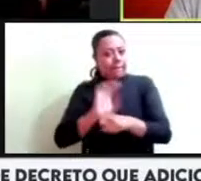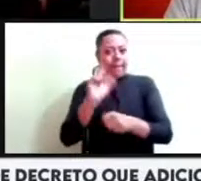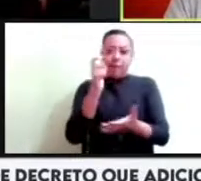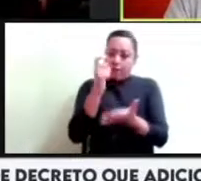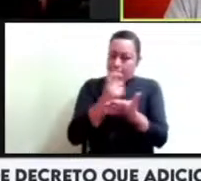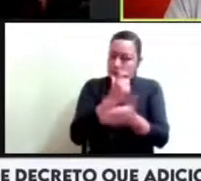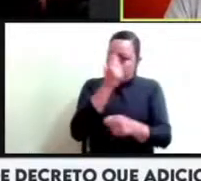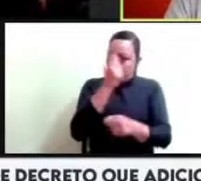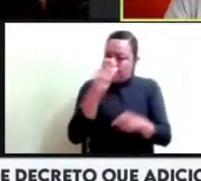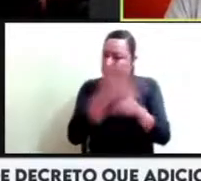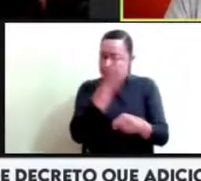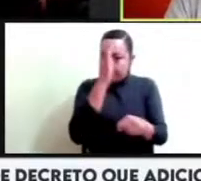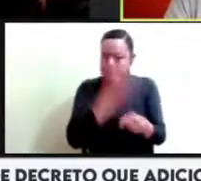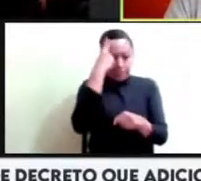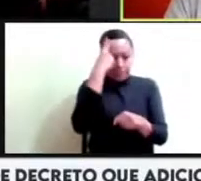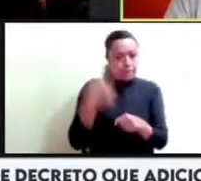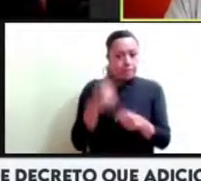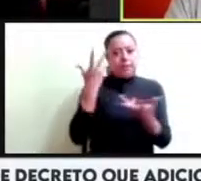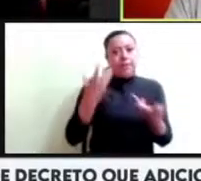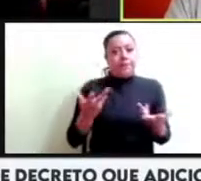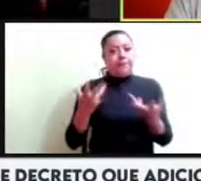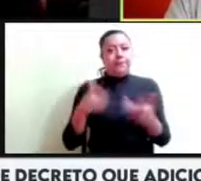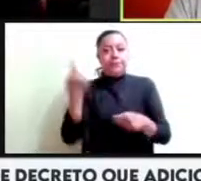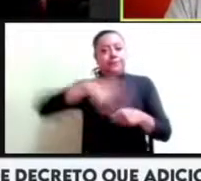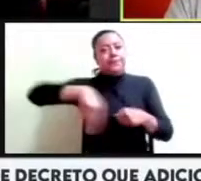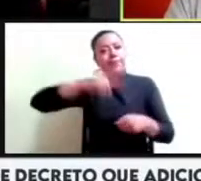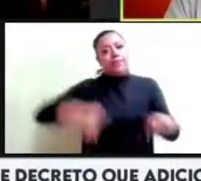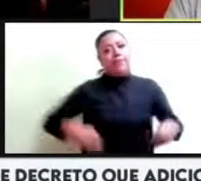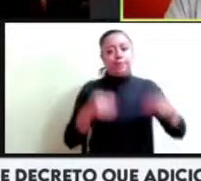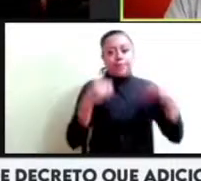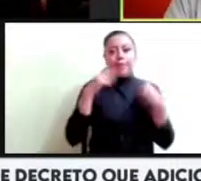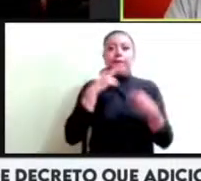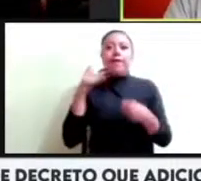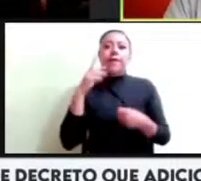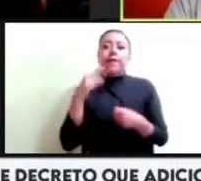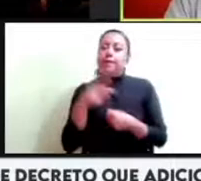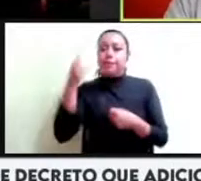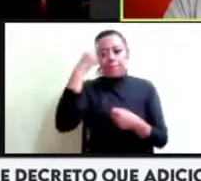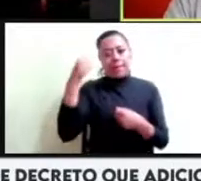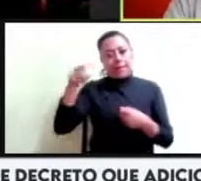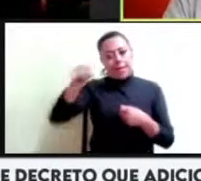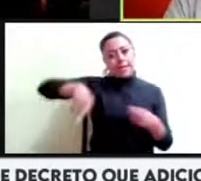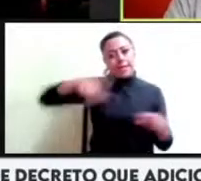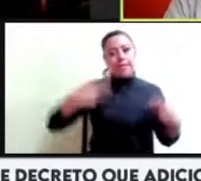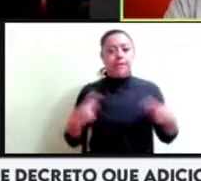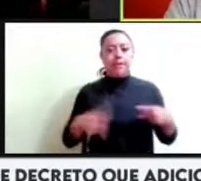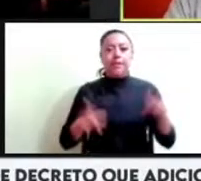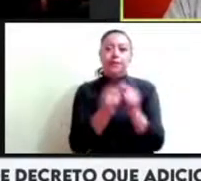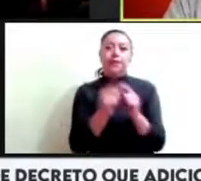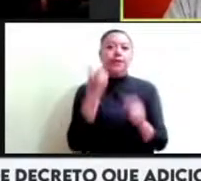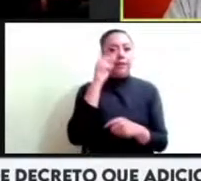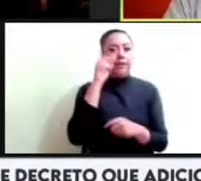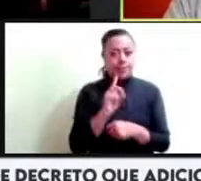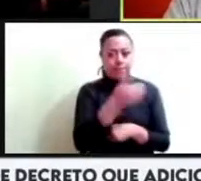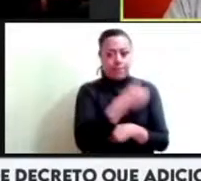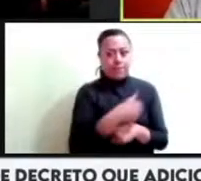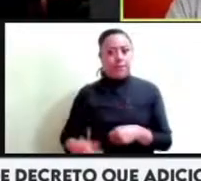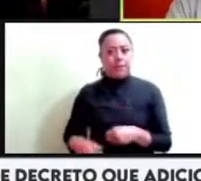para la obtención de una mejor calidad de vida para estos. Es cuanto, diputada presidenta. Muchas gracias.